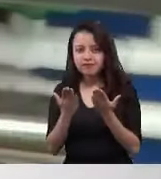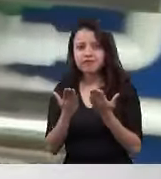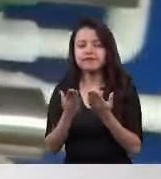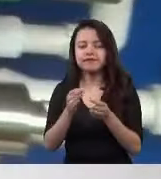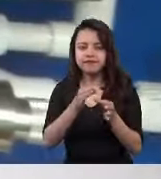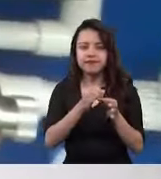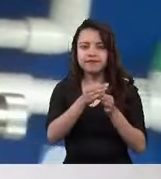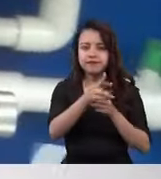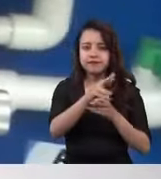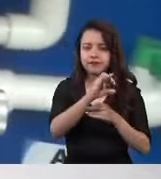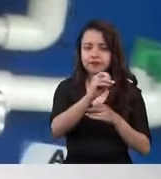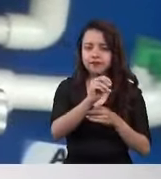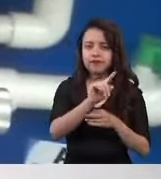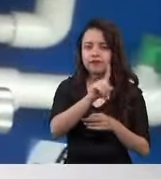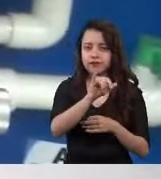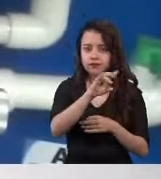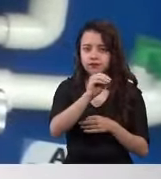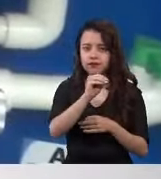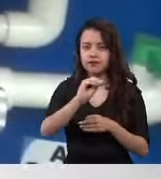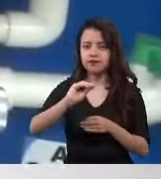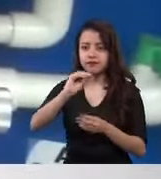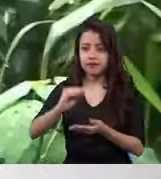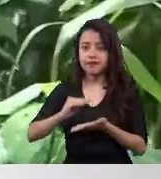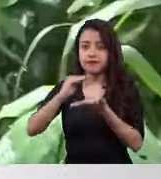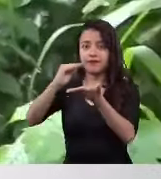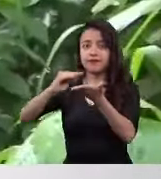presenciar la entrega de la cuarta planta de agua